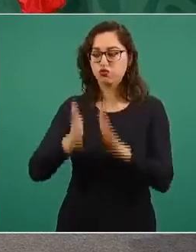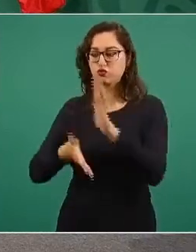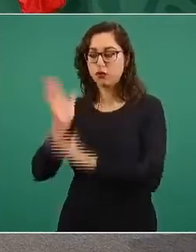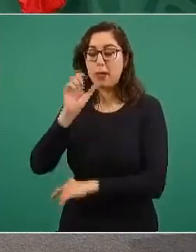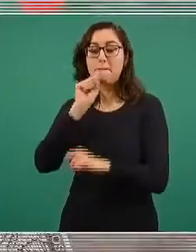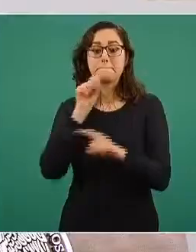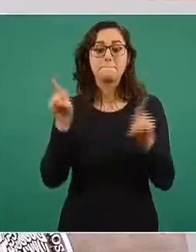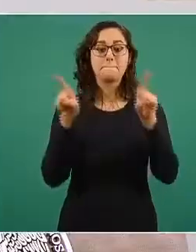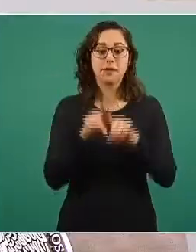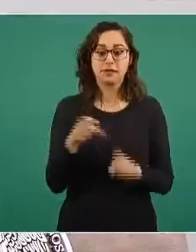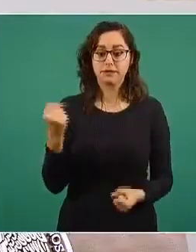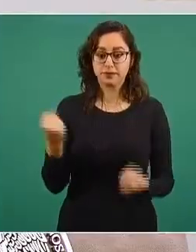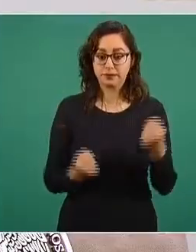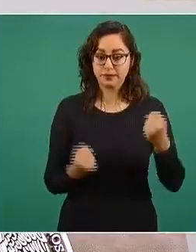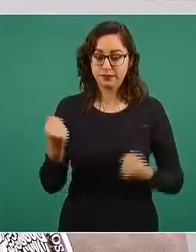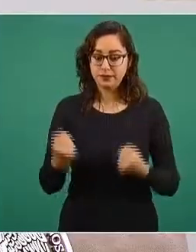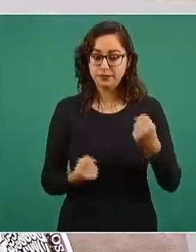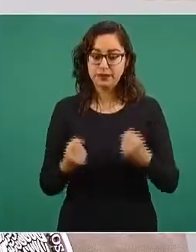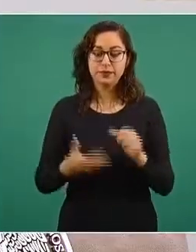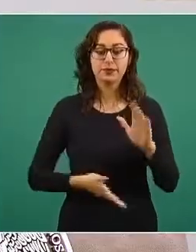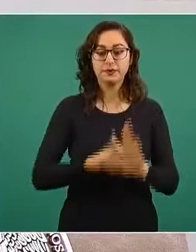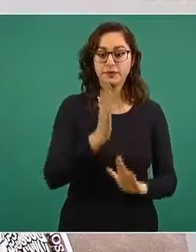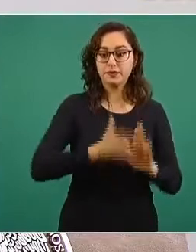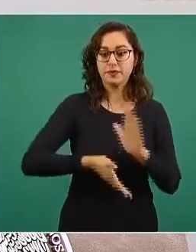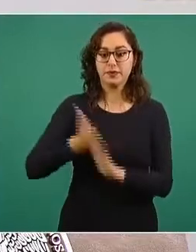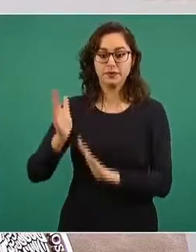aéreas locales en cada uno de los estados,